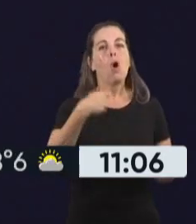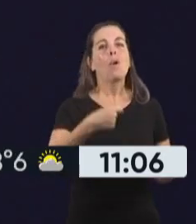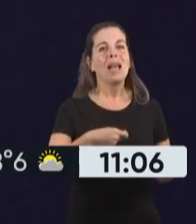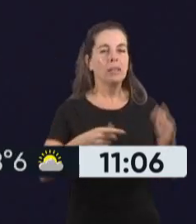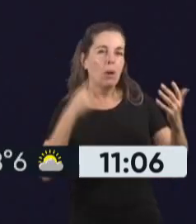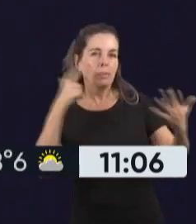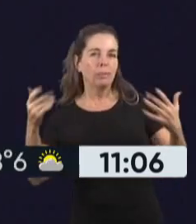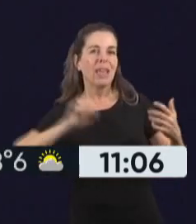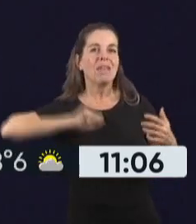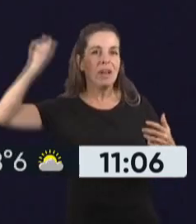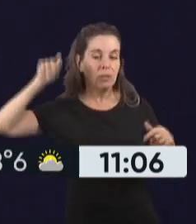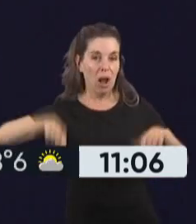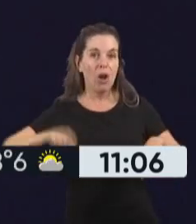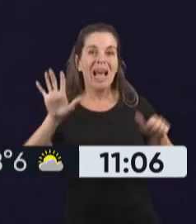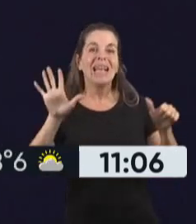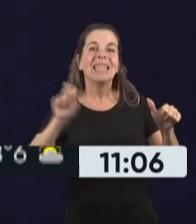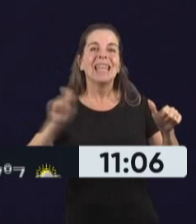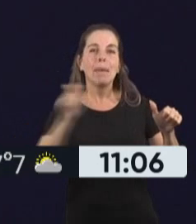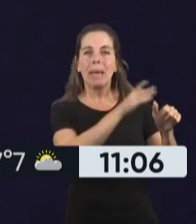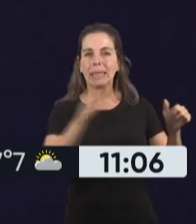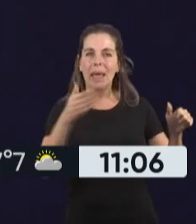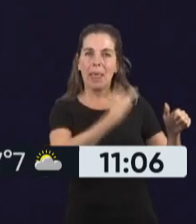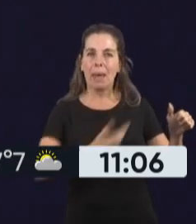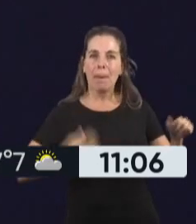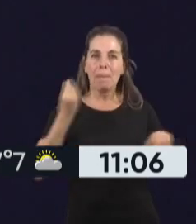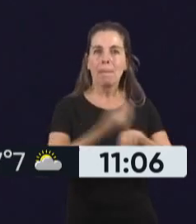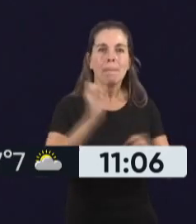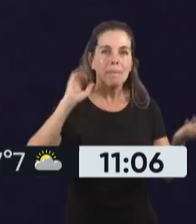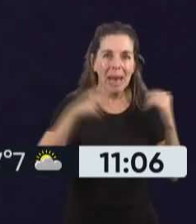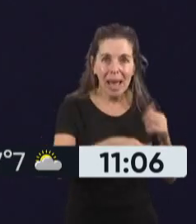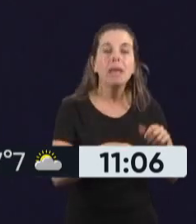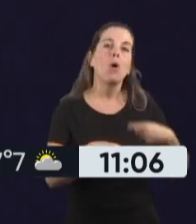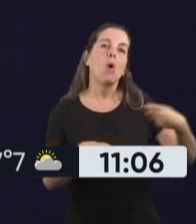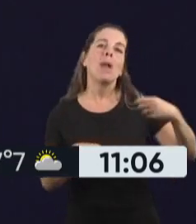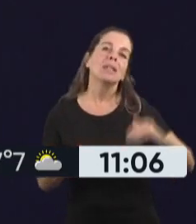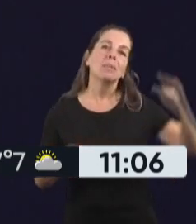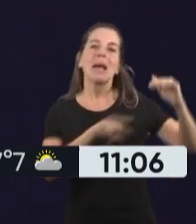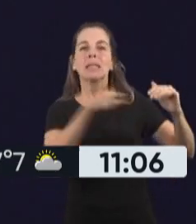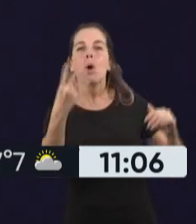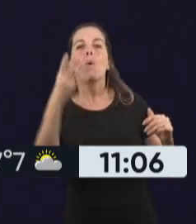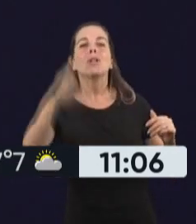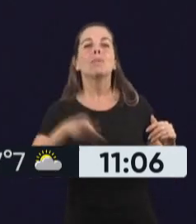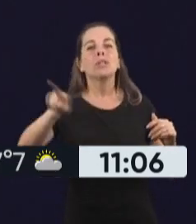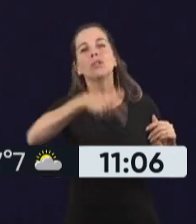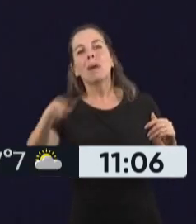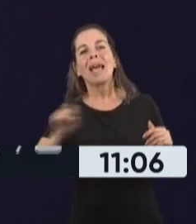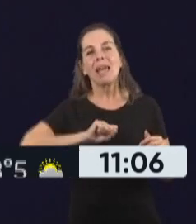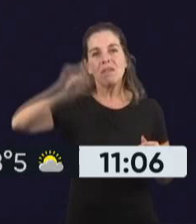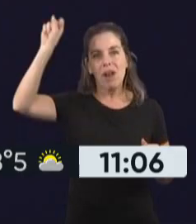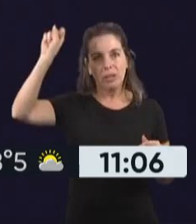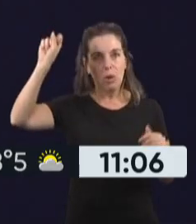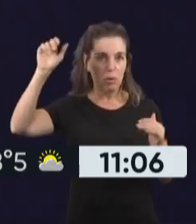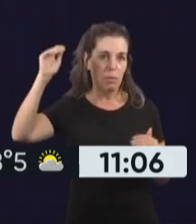primeros 6 meses de mandato le han ganado un 4% a la inflación. Sin dudas es un síntoma